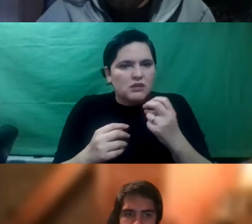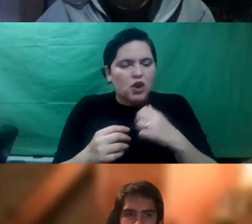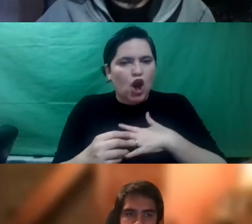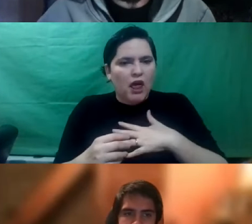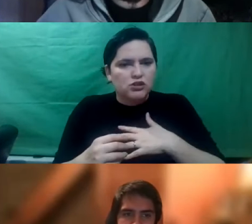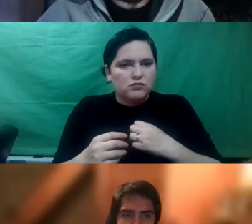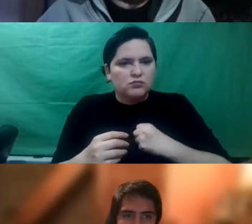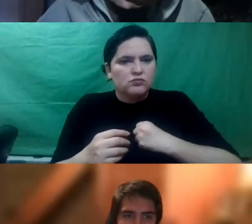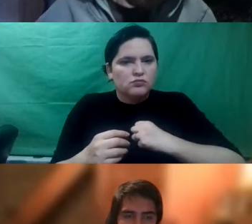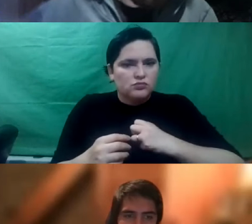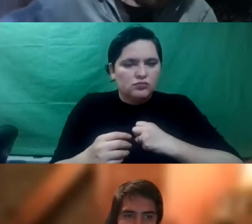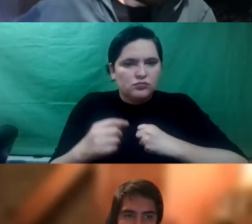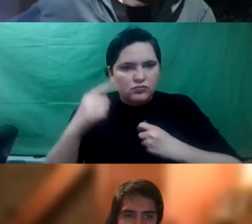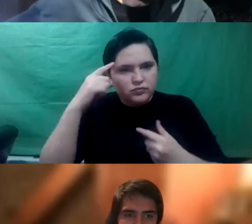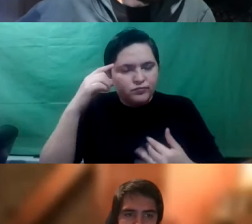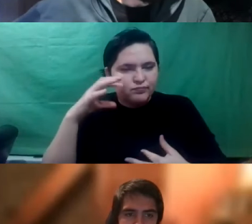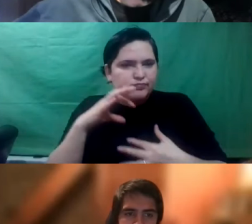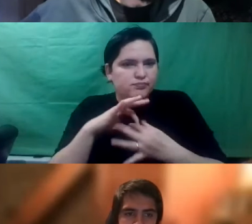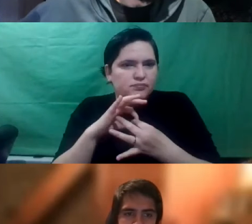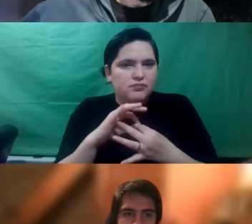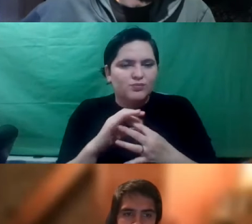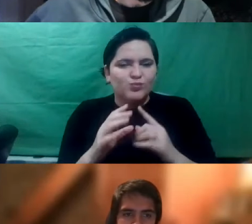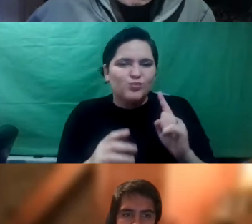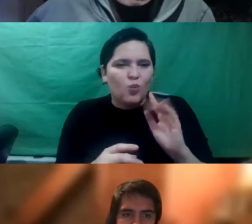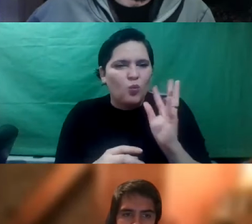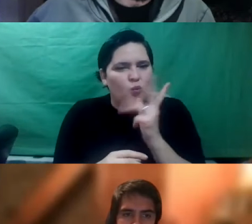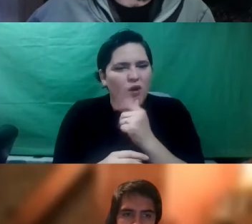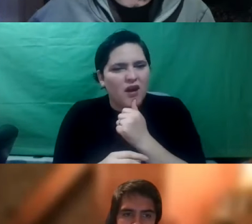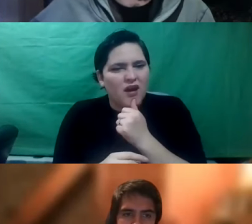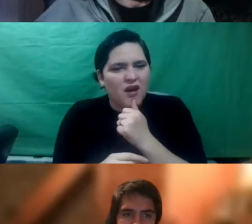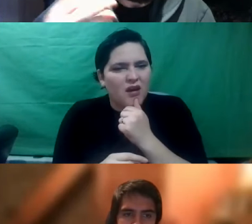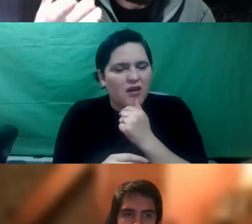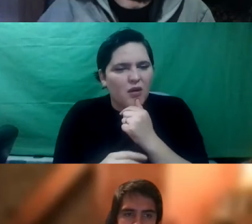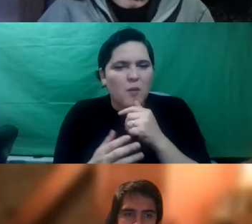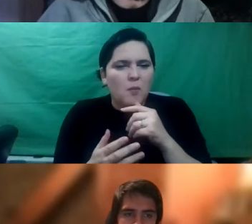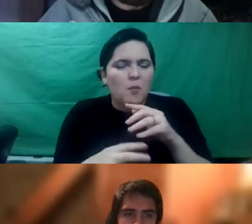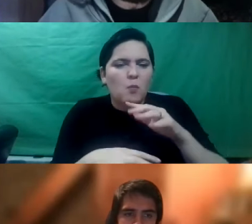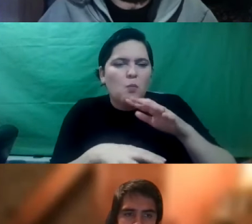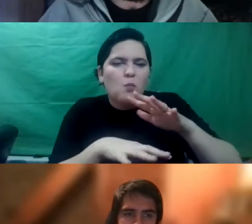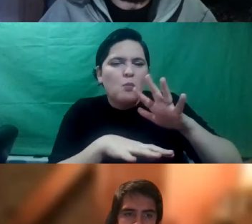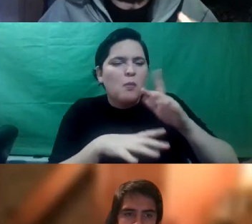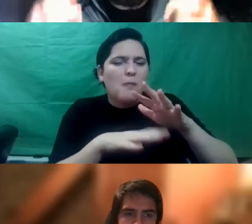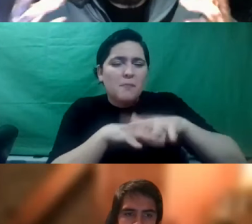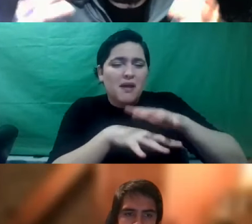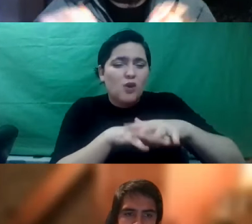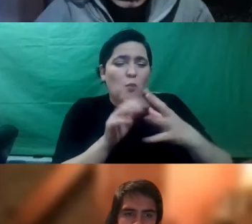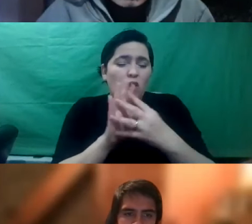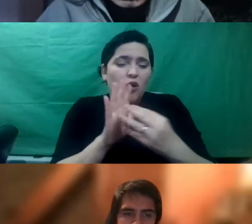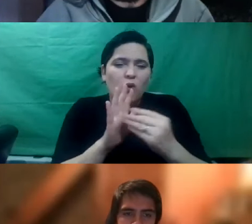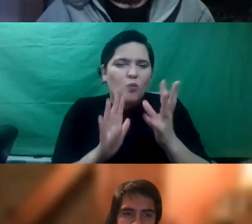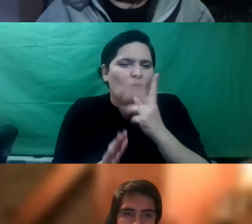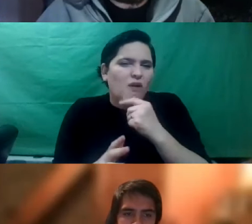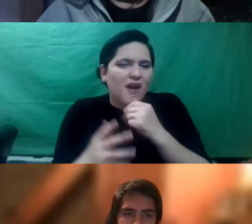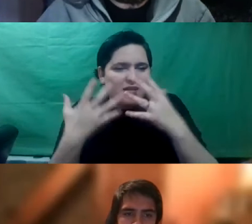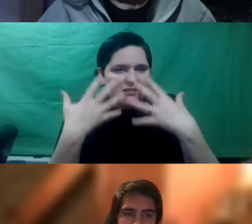corazón. Todavía no hay mucho de eso que yo esté enterado, al menos no hay mucho como de modelos matemáticos más embodied, digamos, más corporizados, que